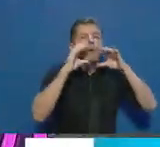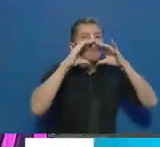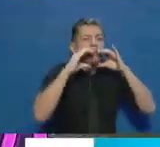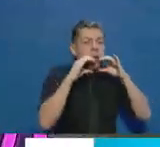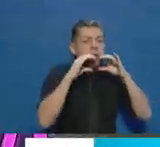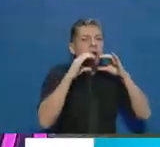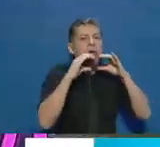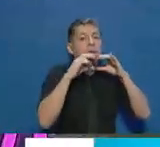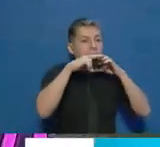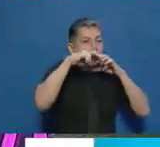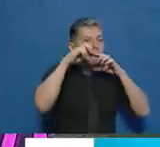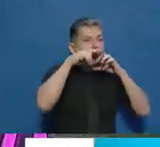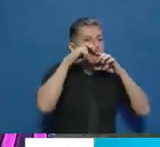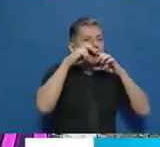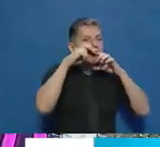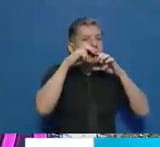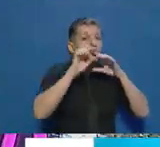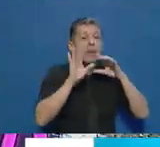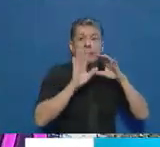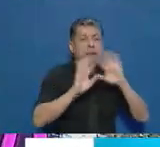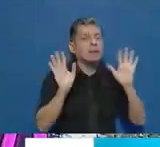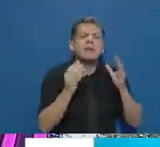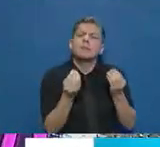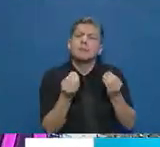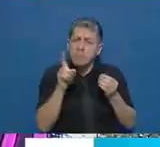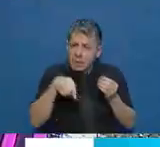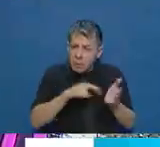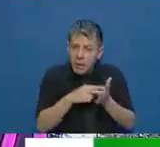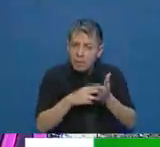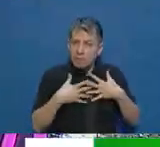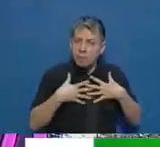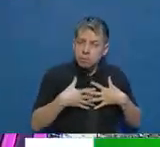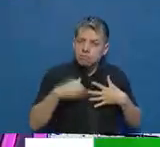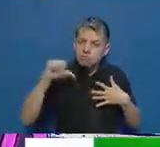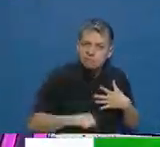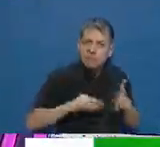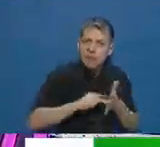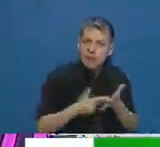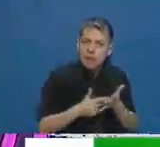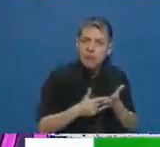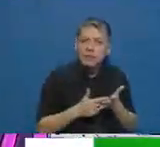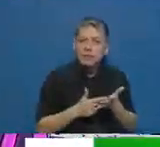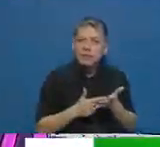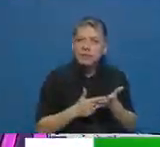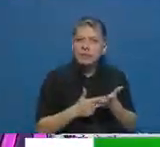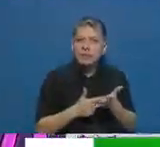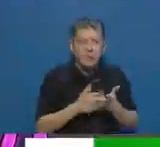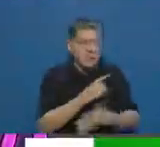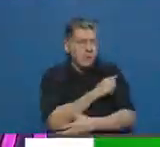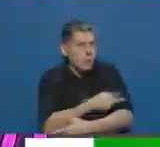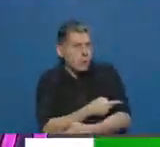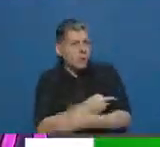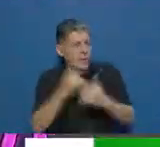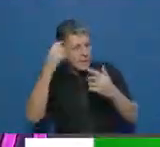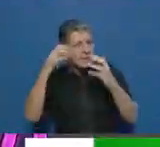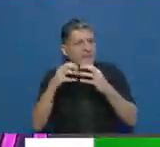corriendo, por la nariz nada más, ¿me genera algún problema en la capacidad respiratoria, algún inconveniente que se pueda trasladar a lo muscular, al